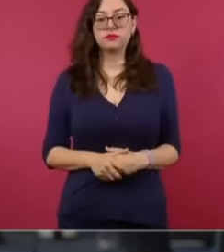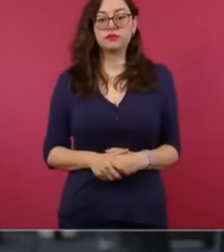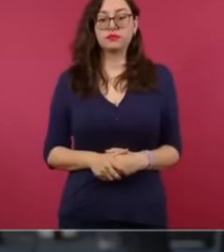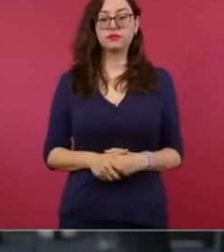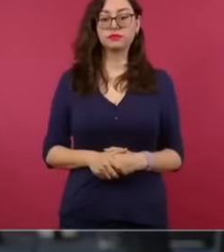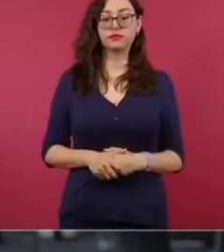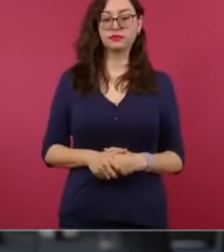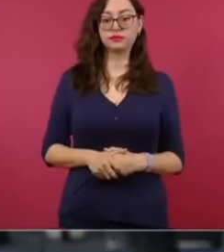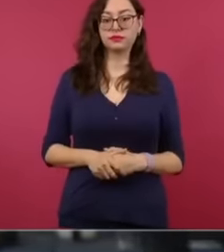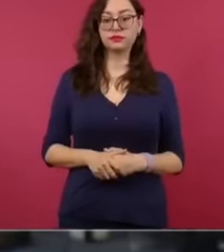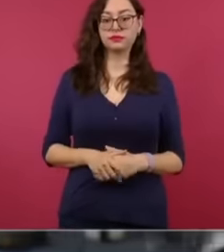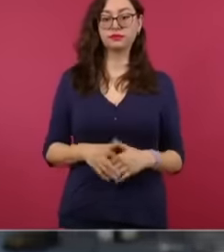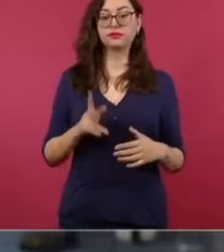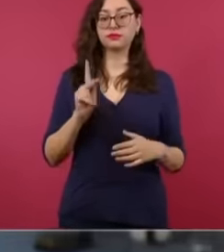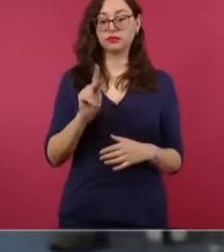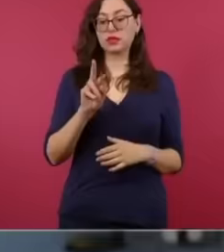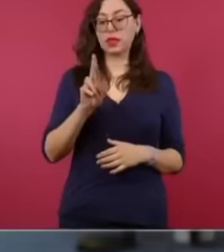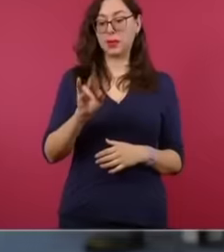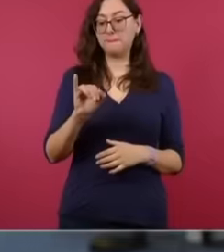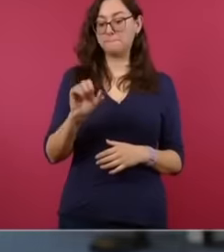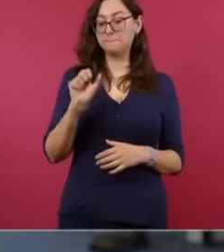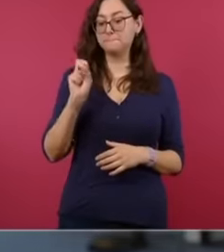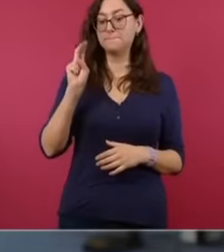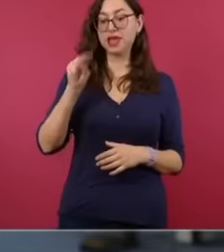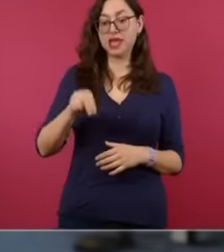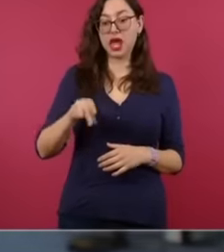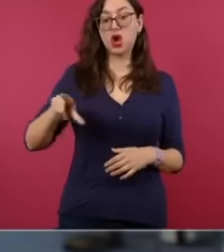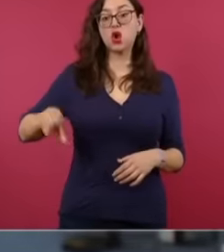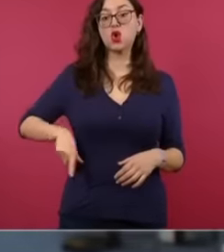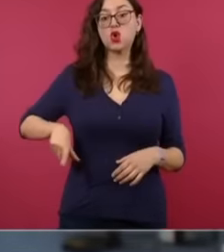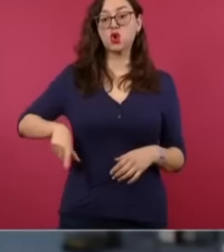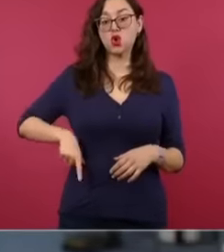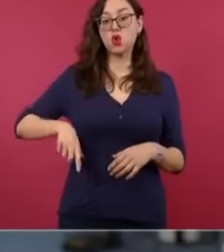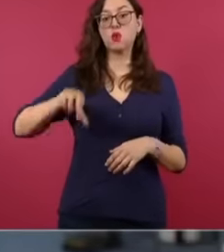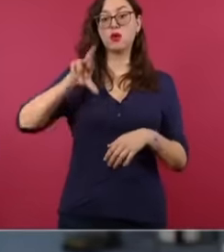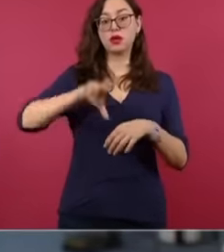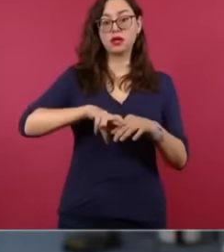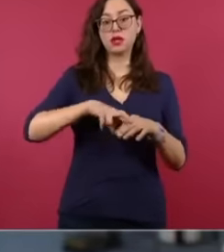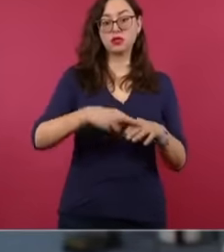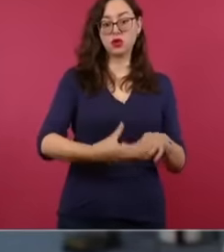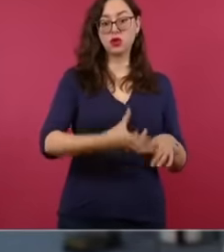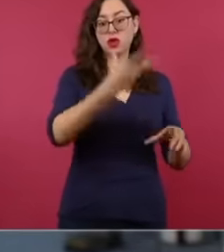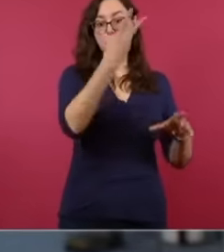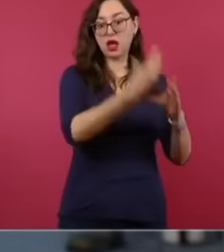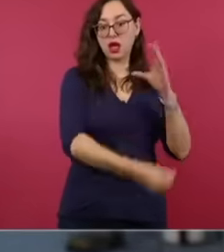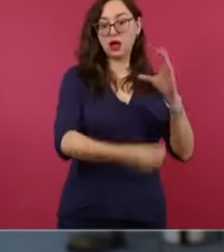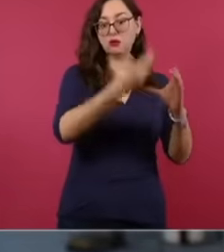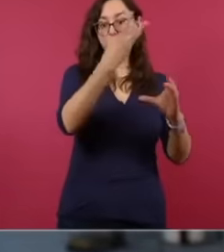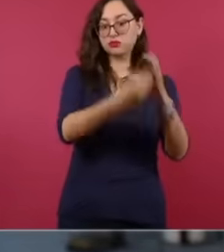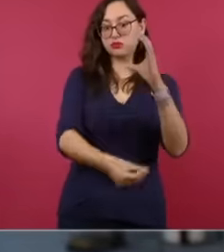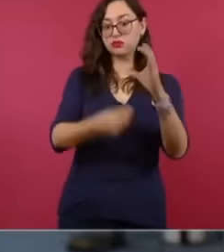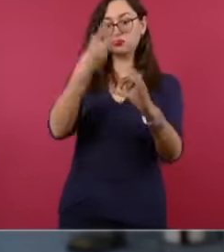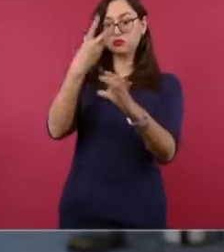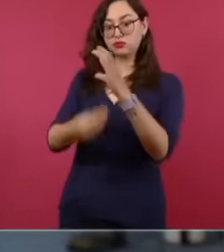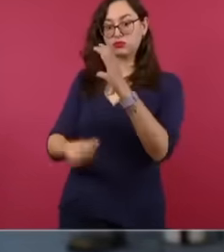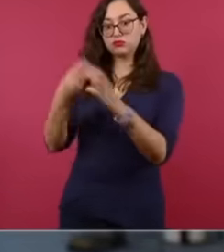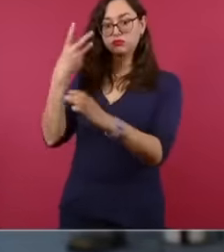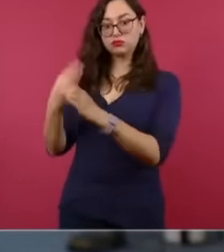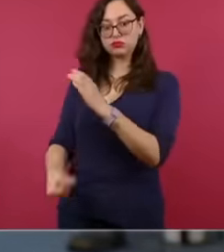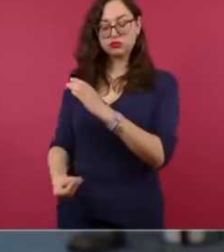prófugos que en funciones. ¿Y usted sabe por qué no puso a Eugenio Hernández en el cartel? No estaba.